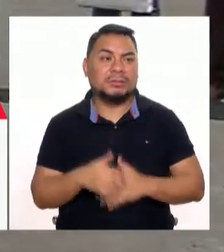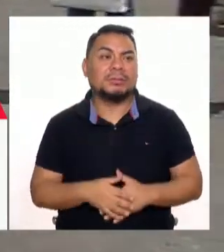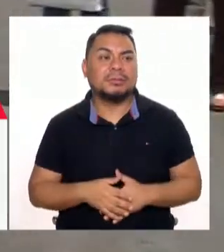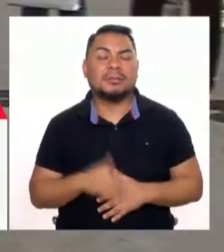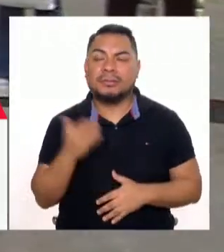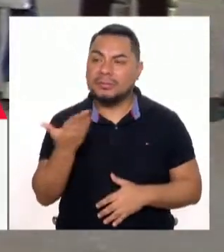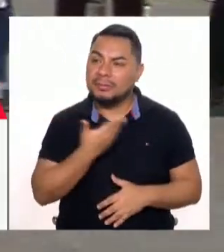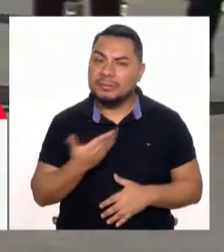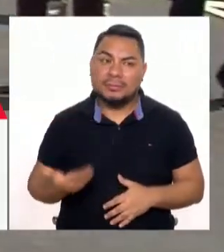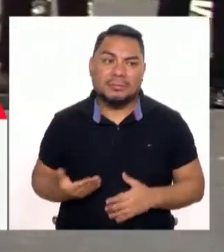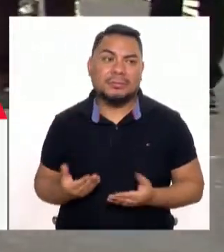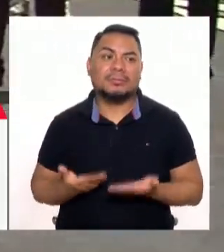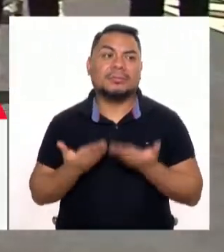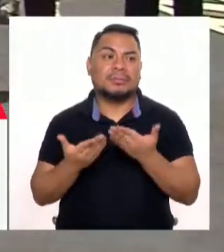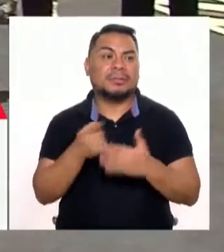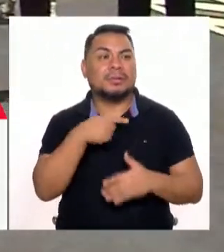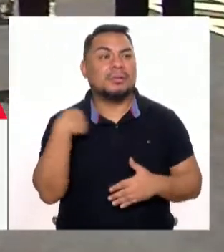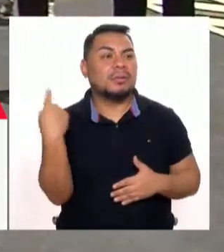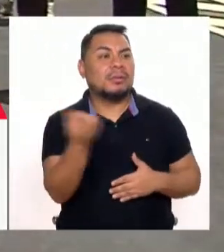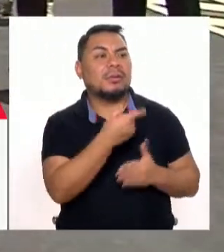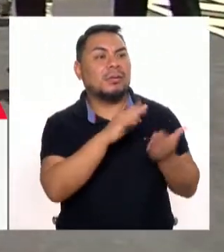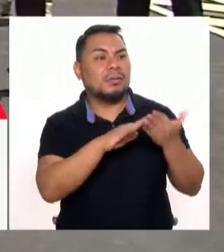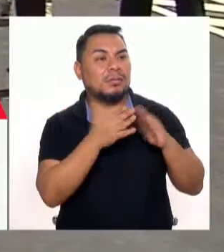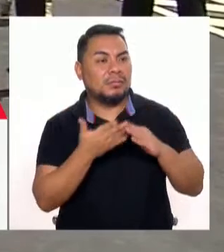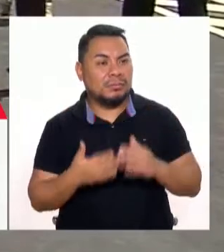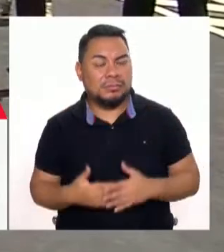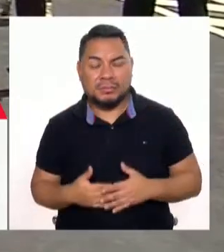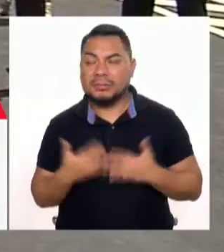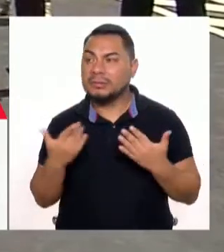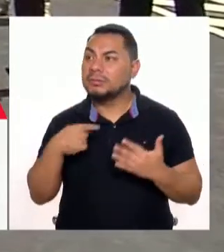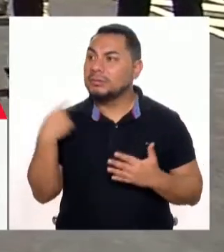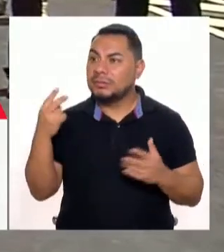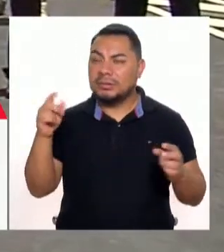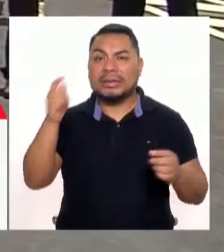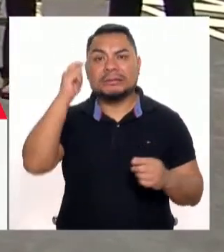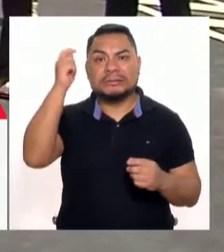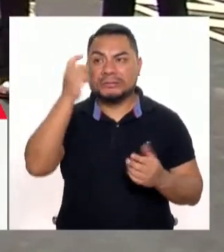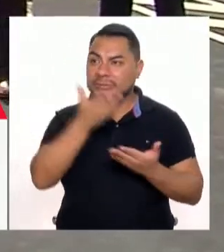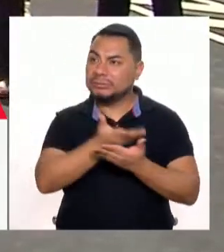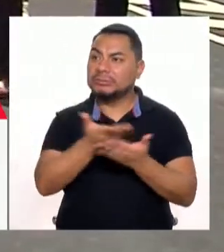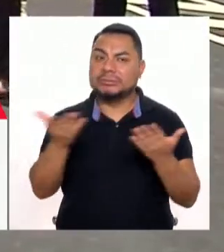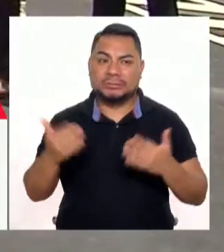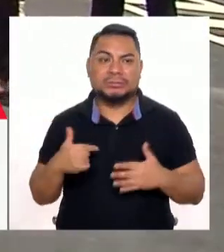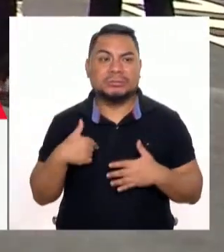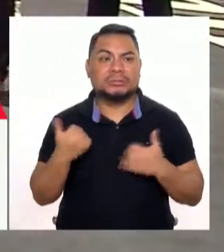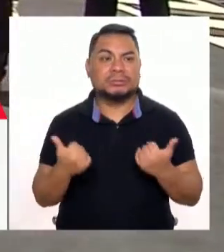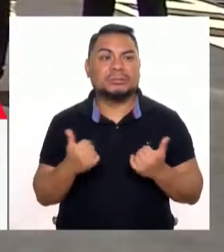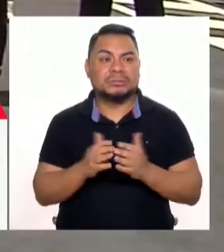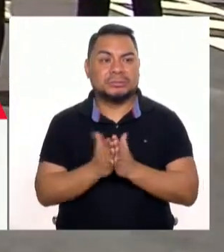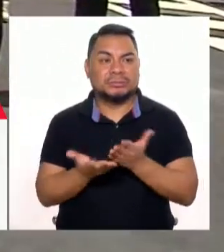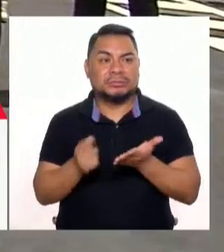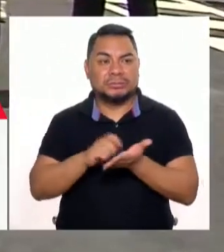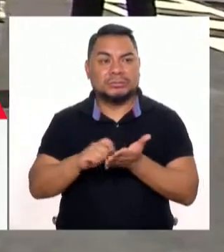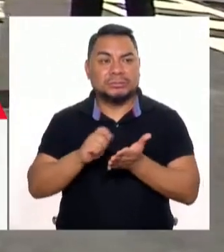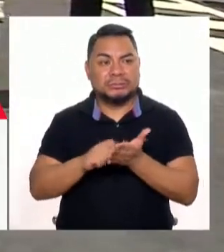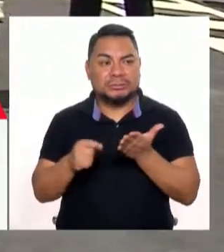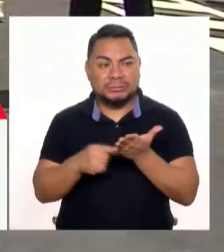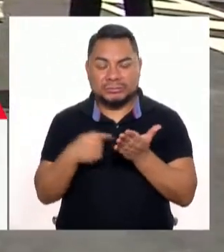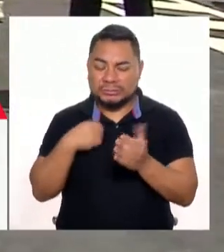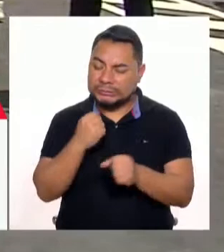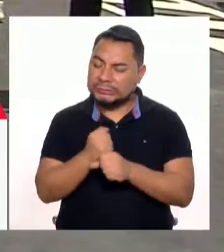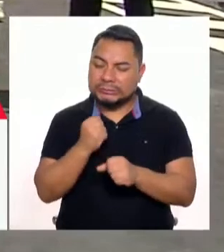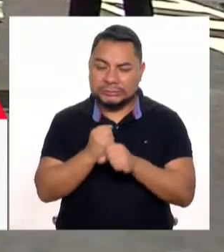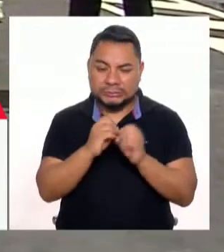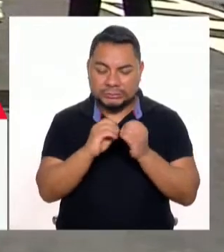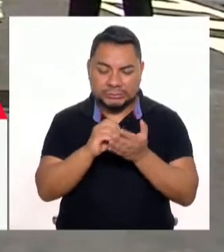señora presidenta delante de todo mi pueblo delante de todo ellos por ello hemos trabajado